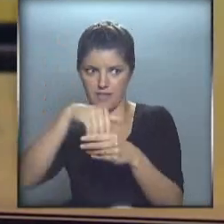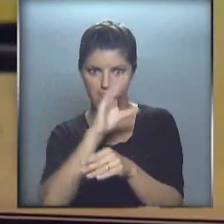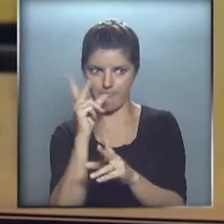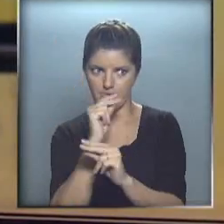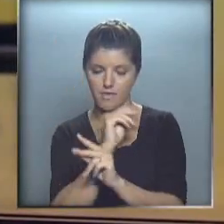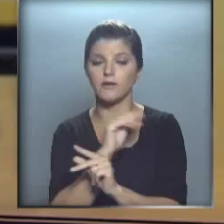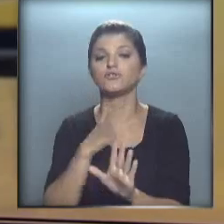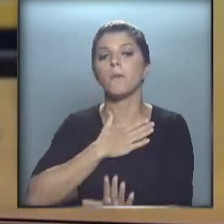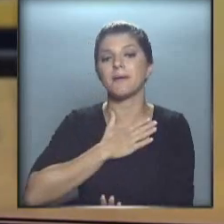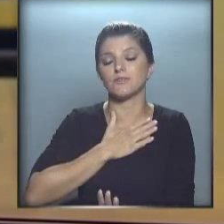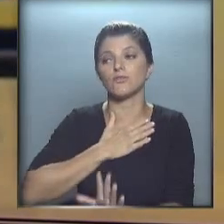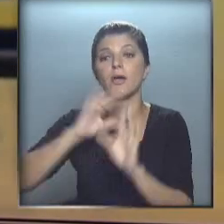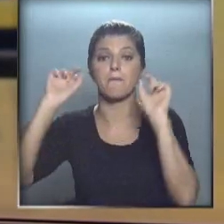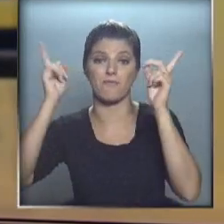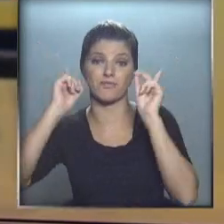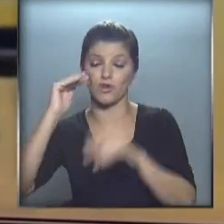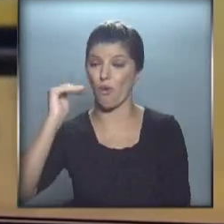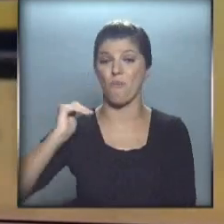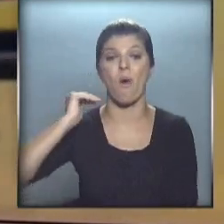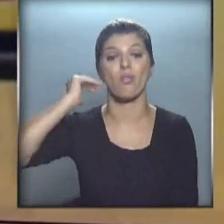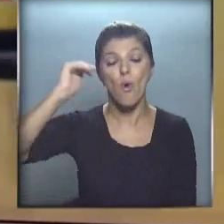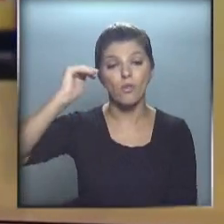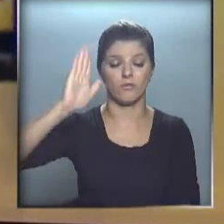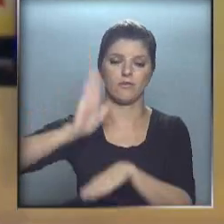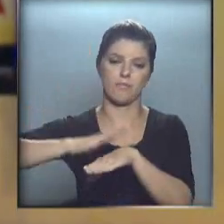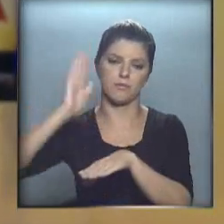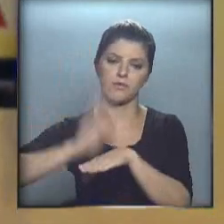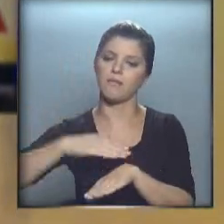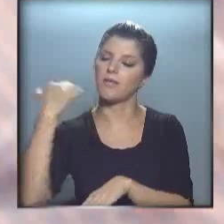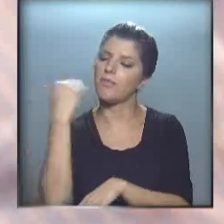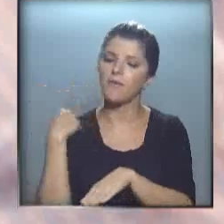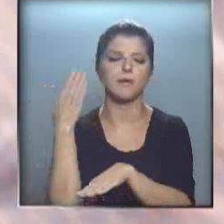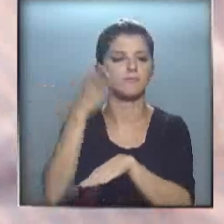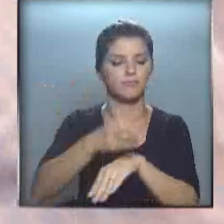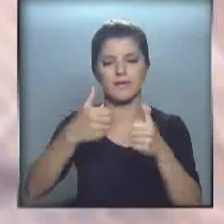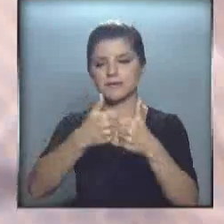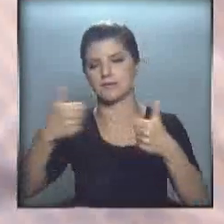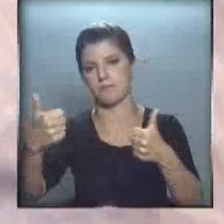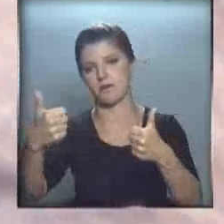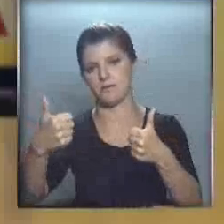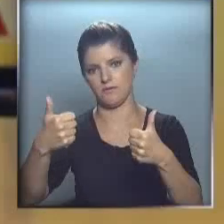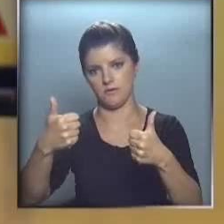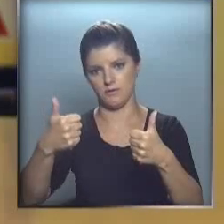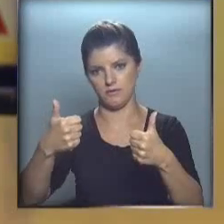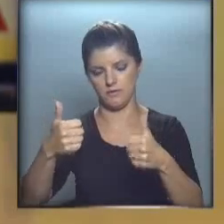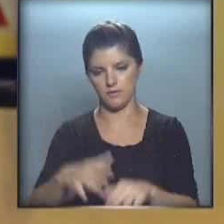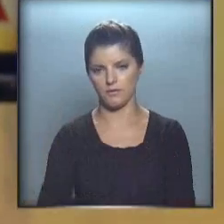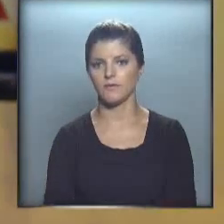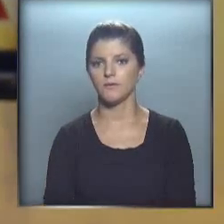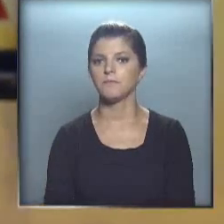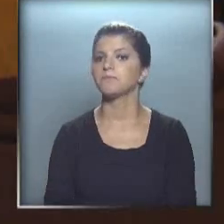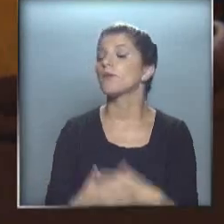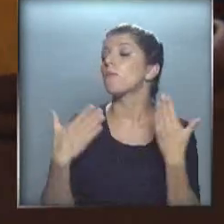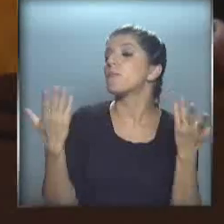no solamente como docente, sino como adulto responsable, tendrías que interceder, ¿no? Evitar una pelea. Pero quizás